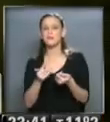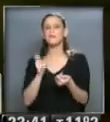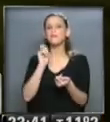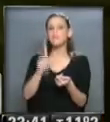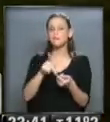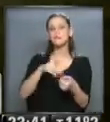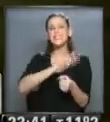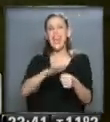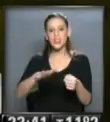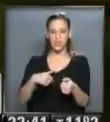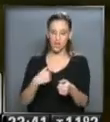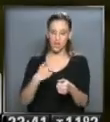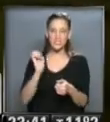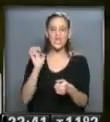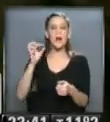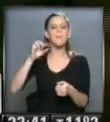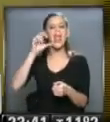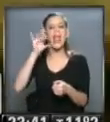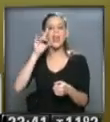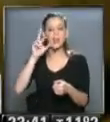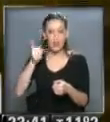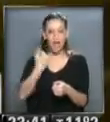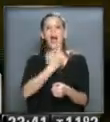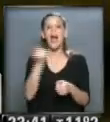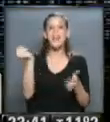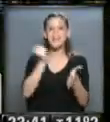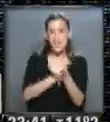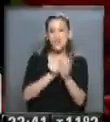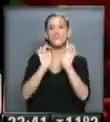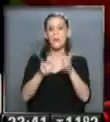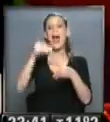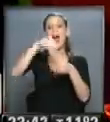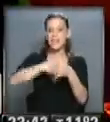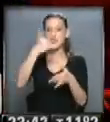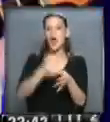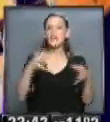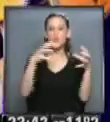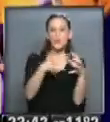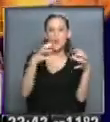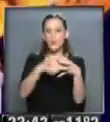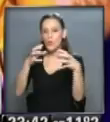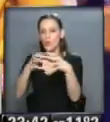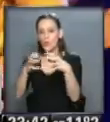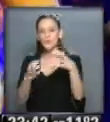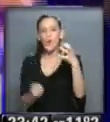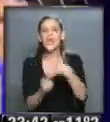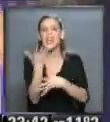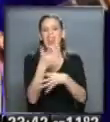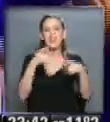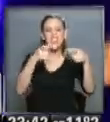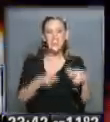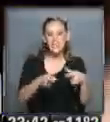discos de piedra y cada uno de esos sellos tiene a su vez varias bandas editan muchos discos entonces no hay como